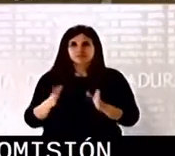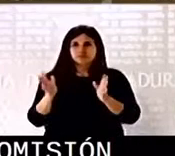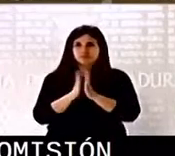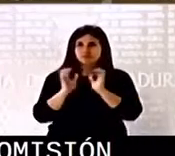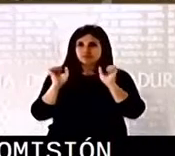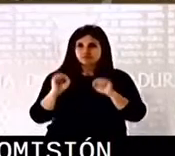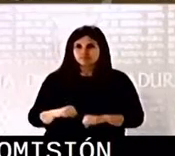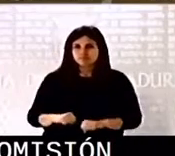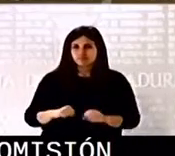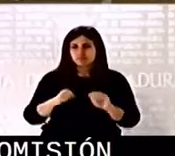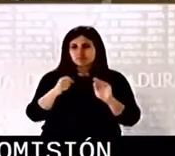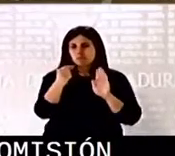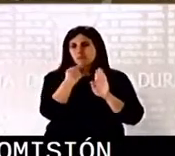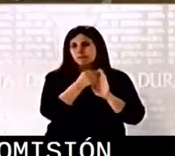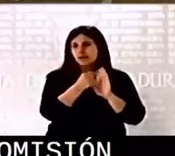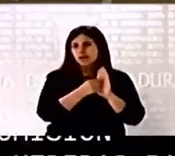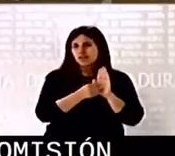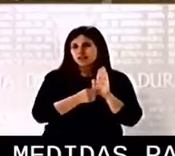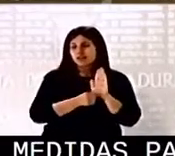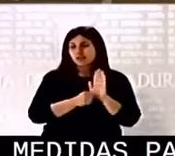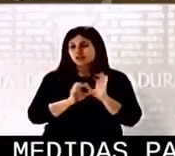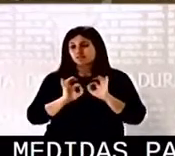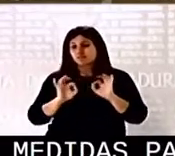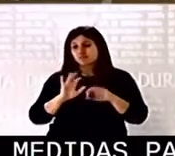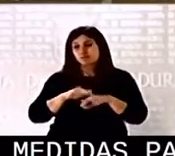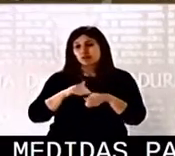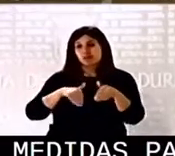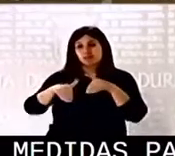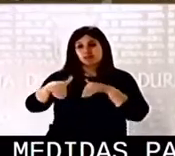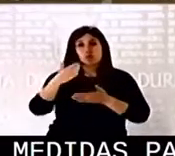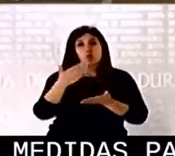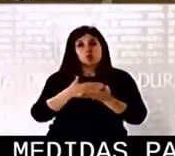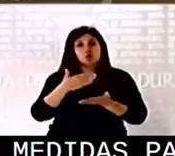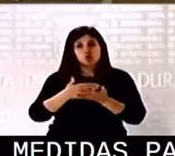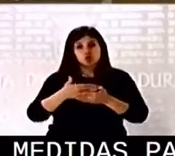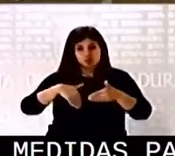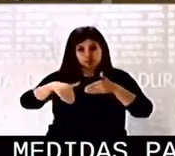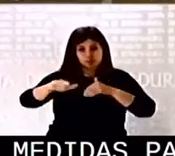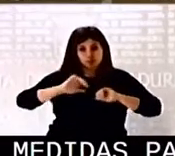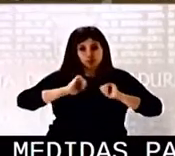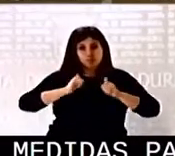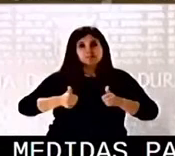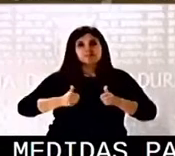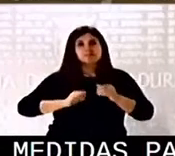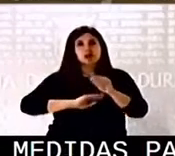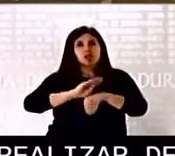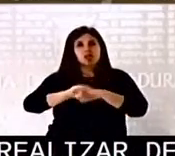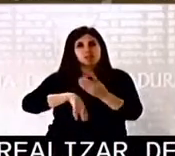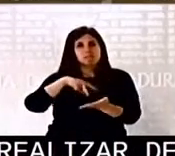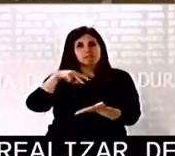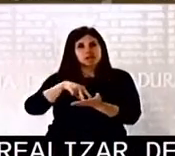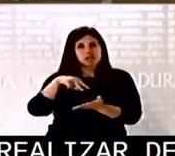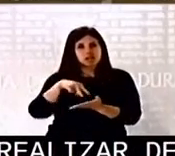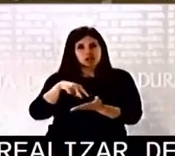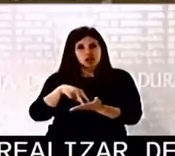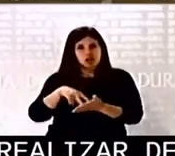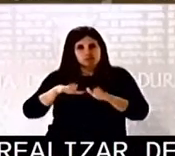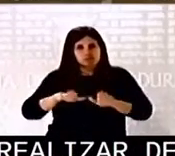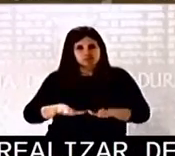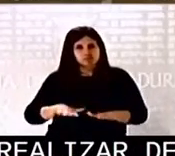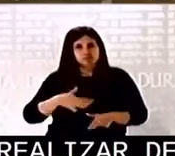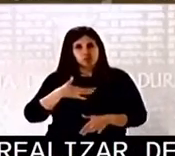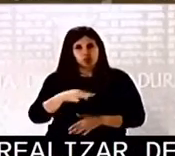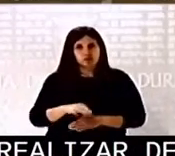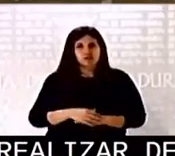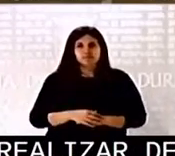medidas para permitir que el próximo curso se pueda realizar de forma presencial. Esas